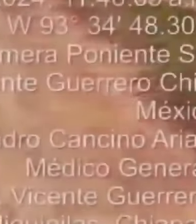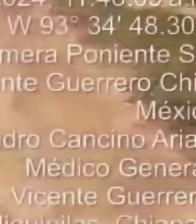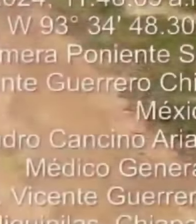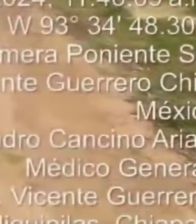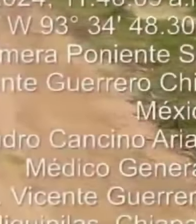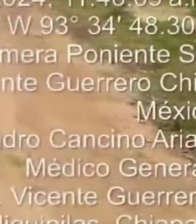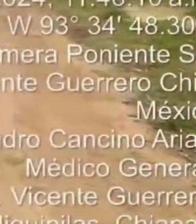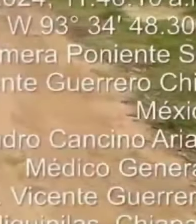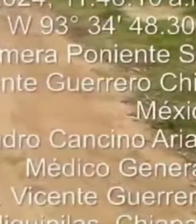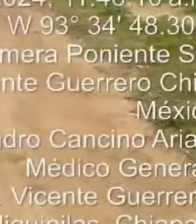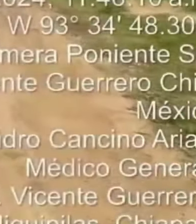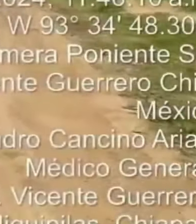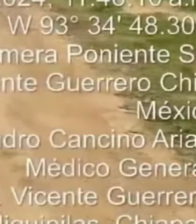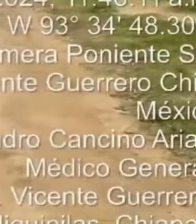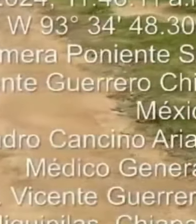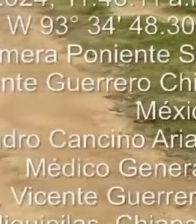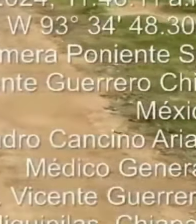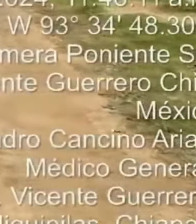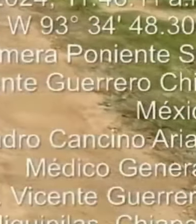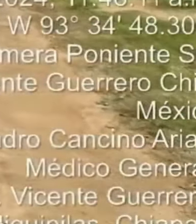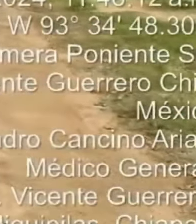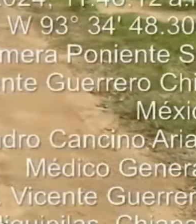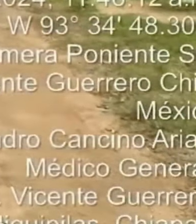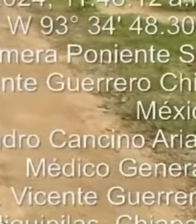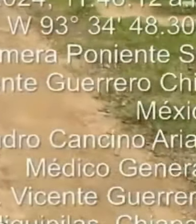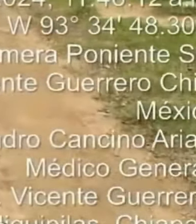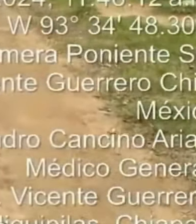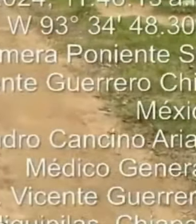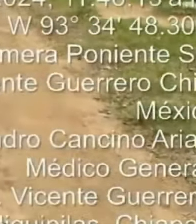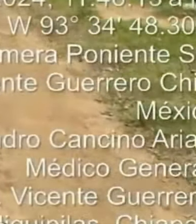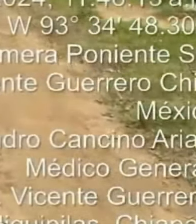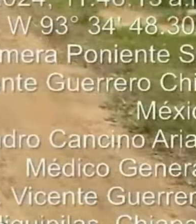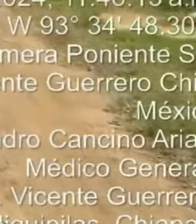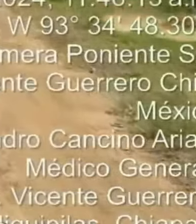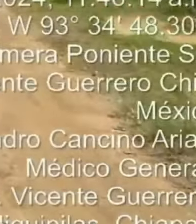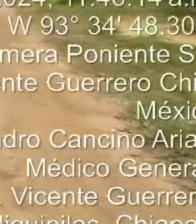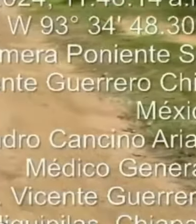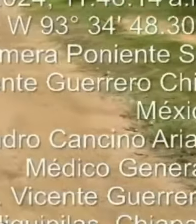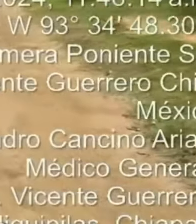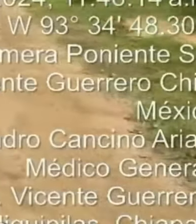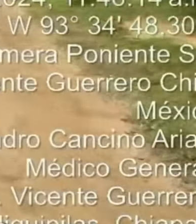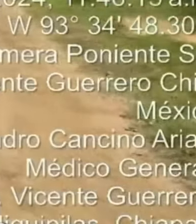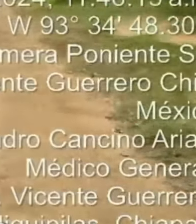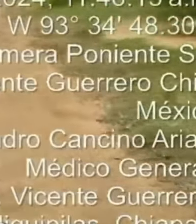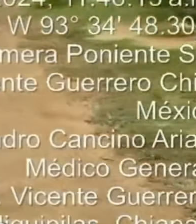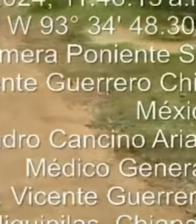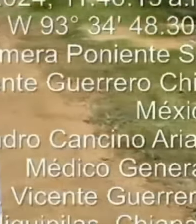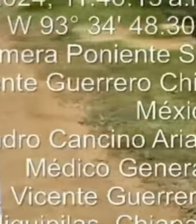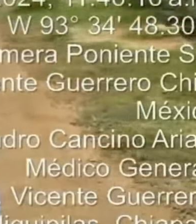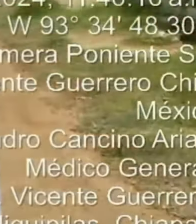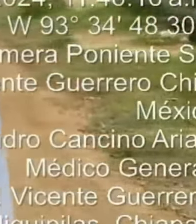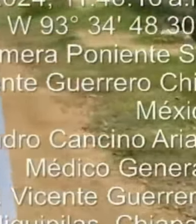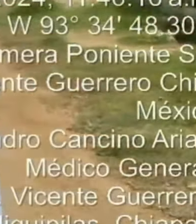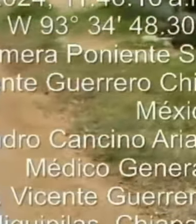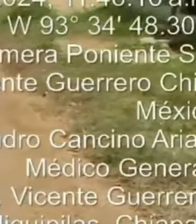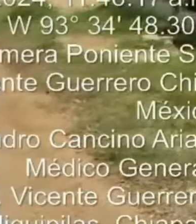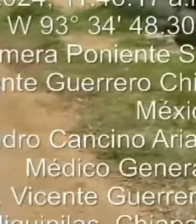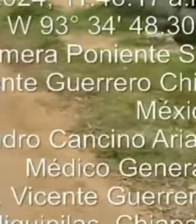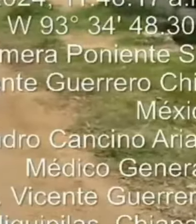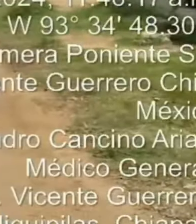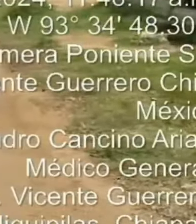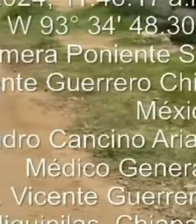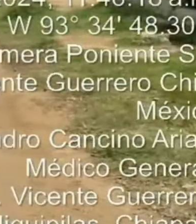Yo soy el doctor Manuel Alejandro Cancino Arias, médico general del Centro de Salud de Vicente,